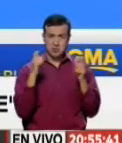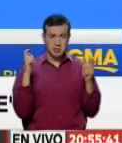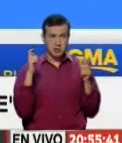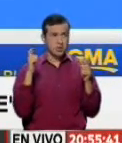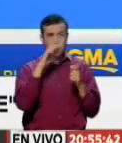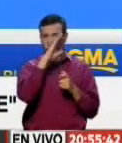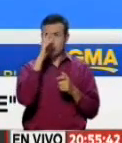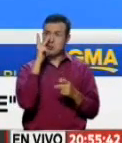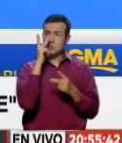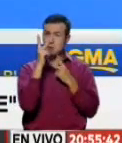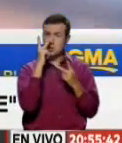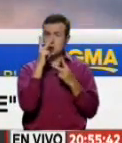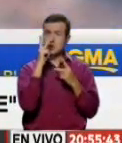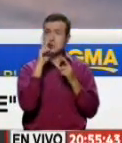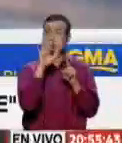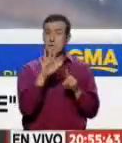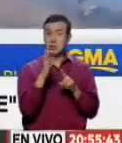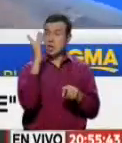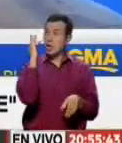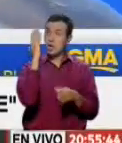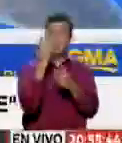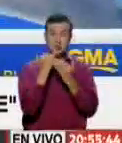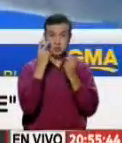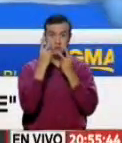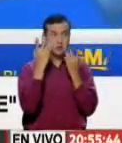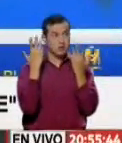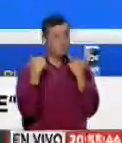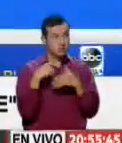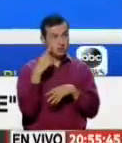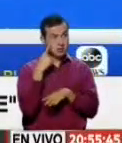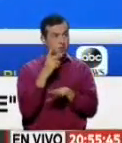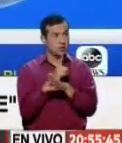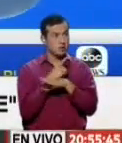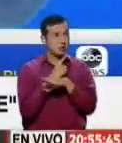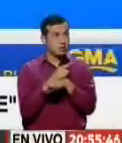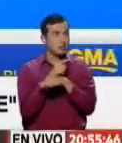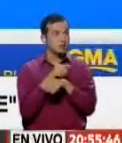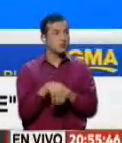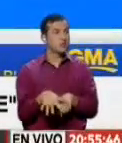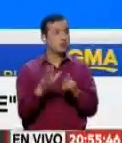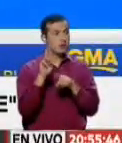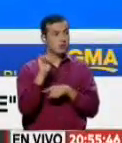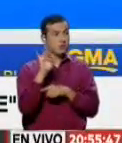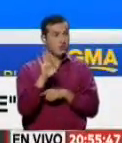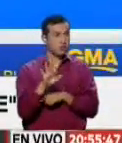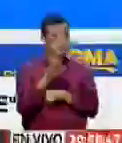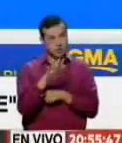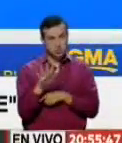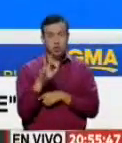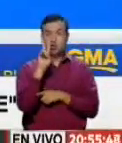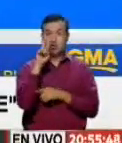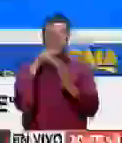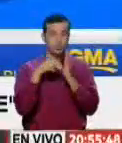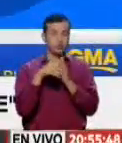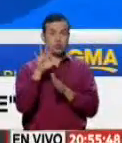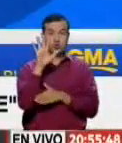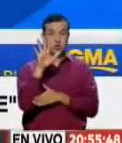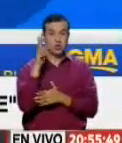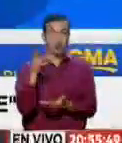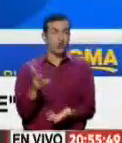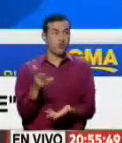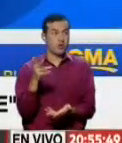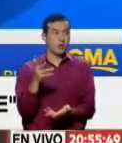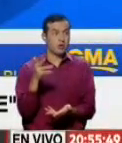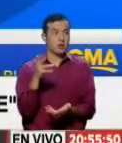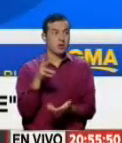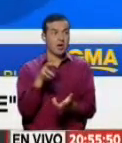había sido vista hace más de 6 años. El escualo, de poco más de 6 metros de largo y cerca de 2.5 toneladas,